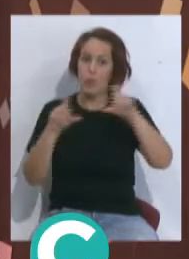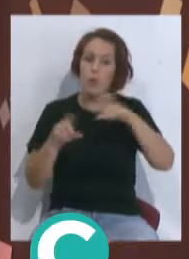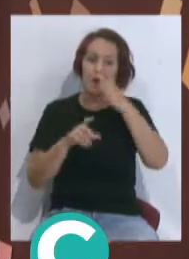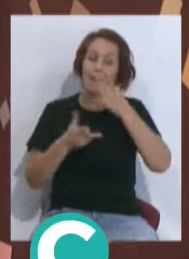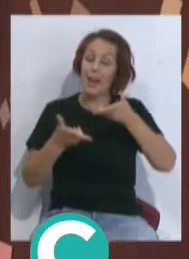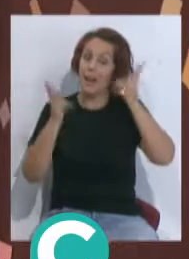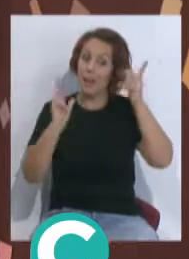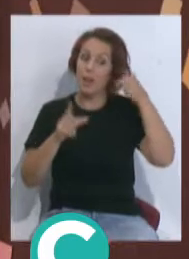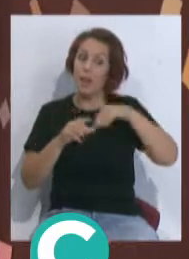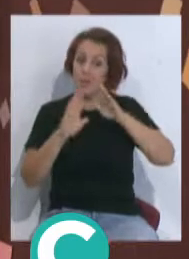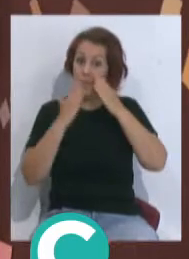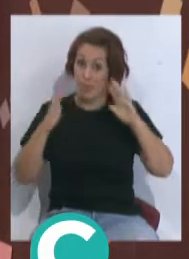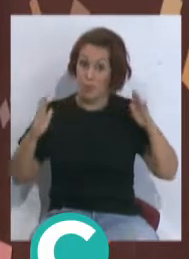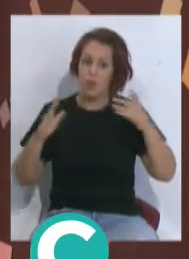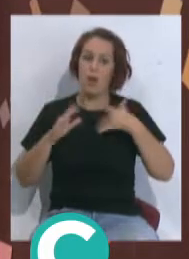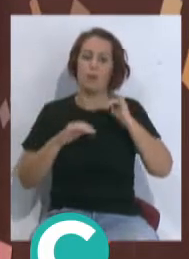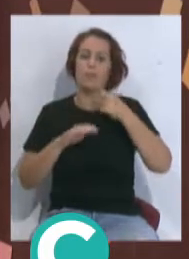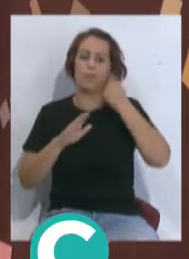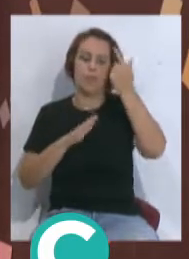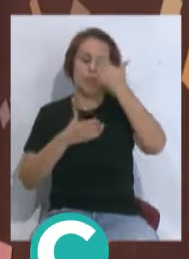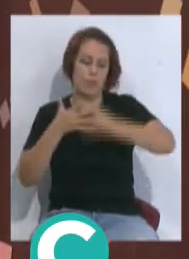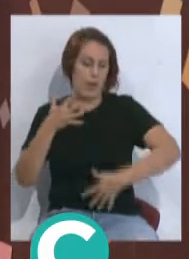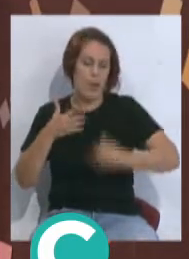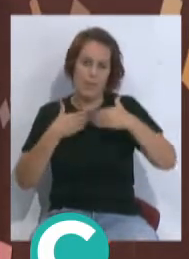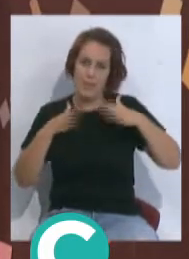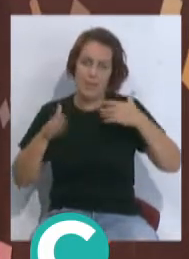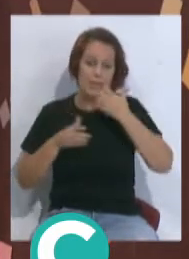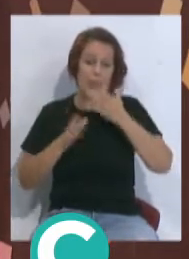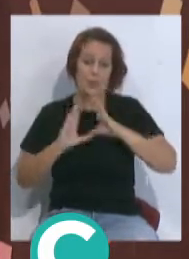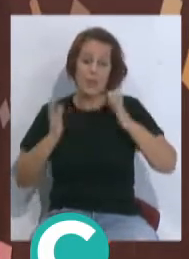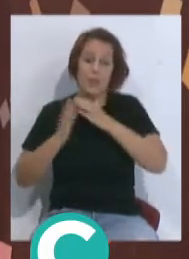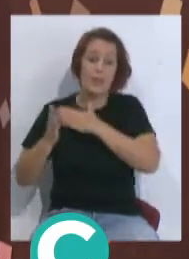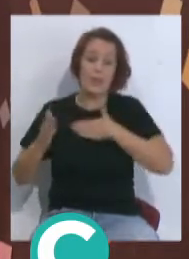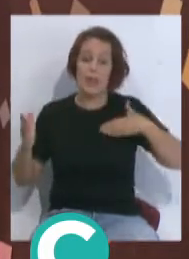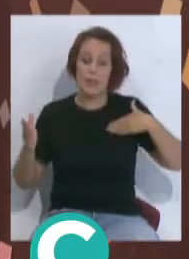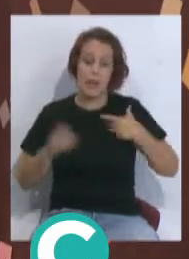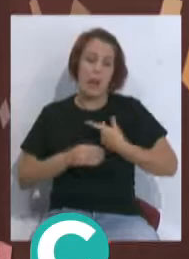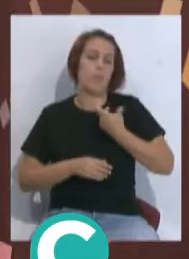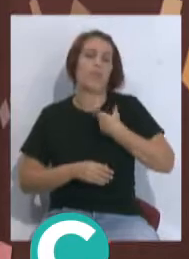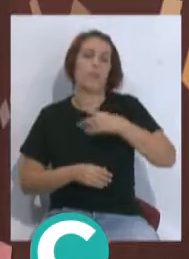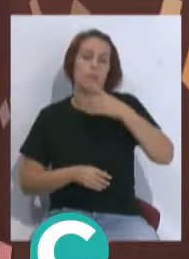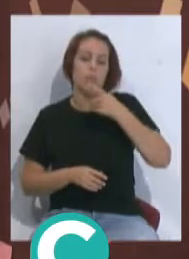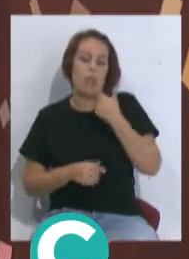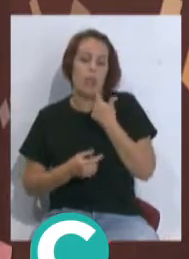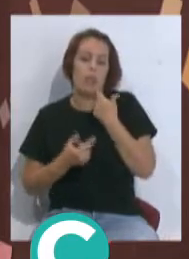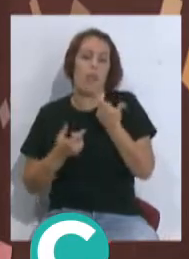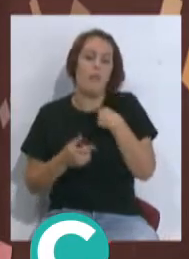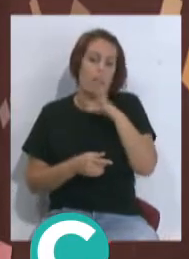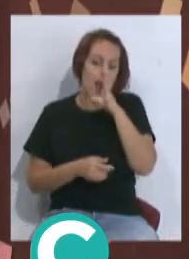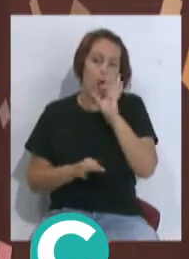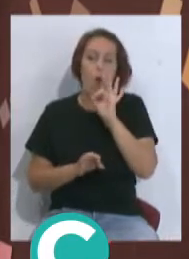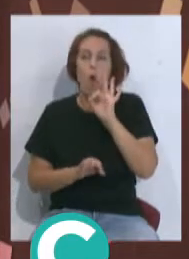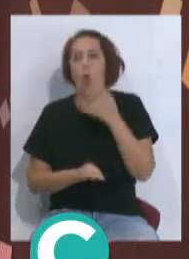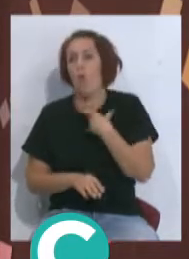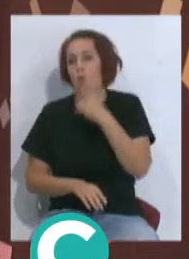Libre, que está en Facebook, han abierto una lista abierta para todas aquellas agrupaciones que quieran, bueno, pues manifestar sus intenciones de salir o no en febrero, en